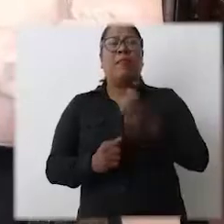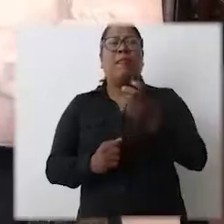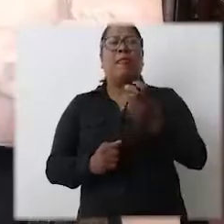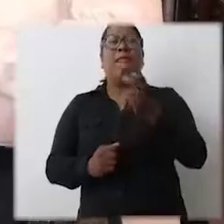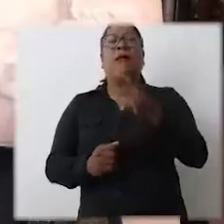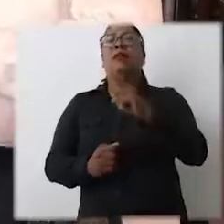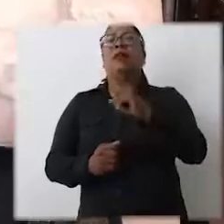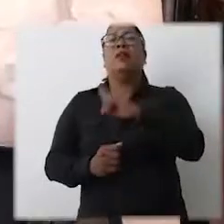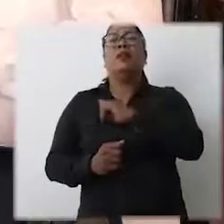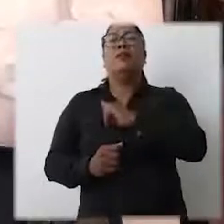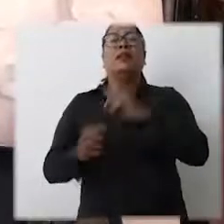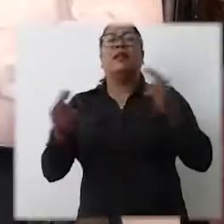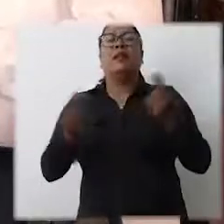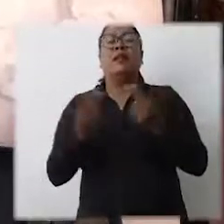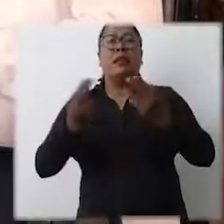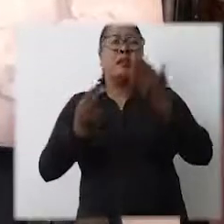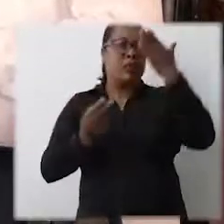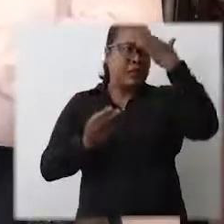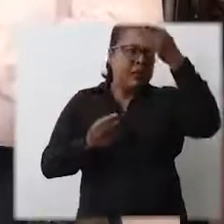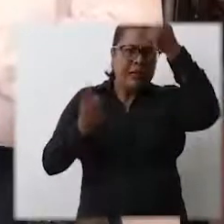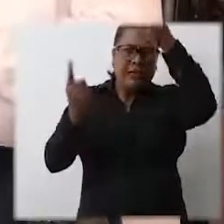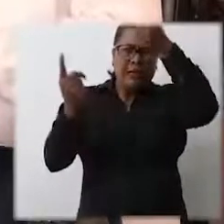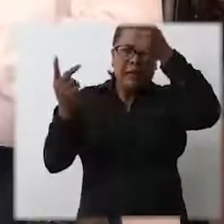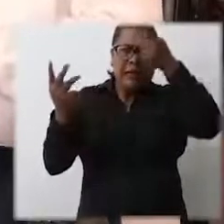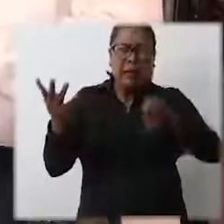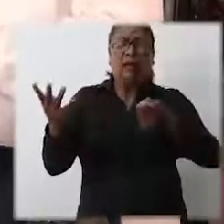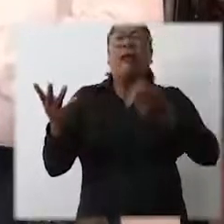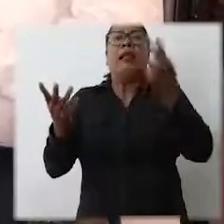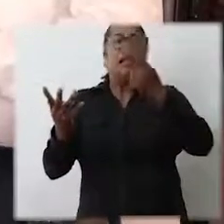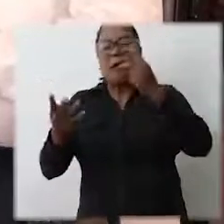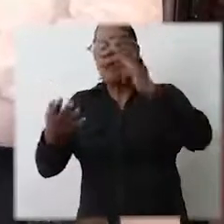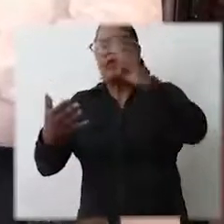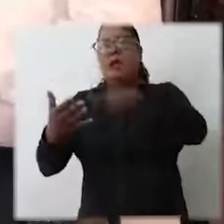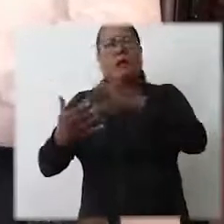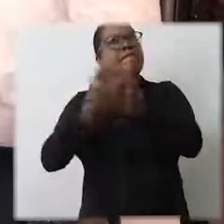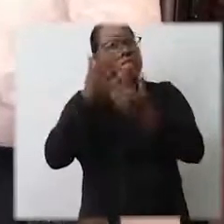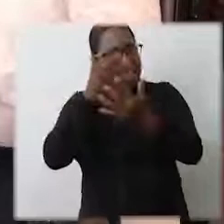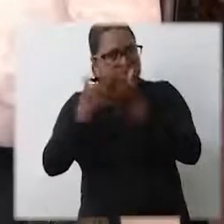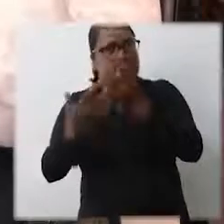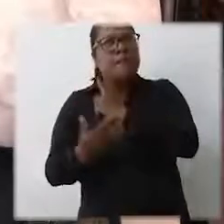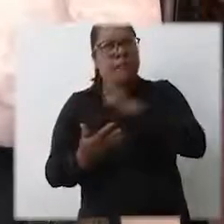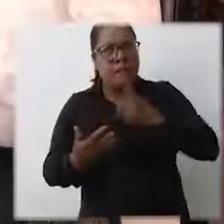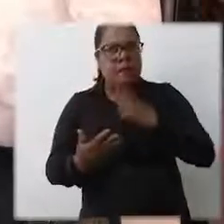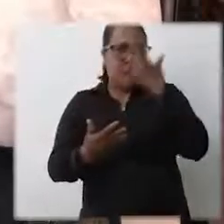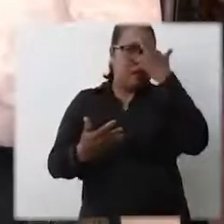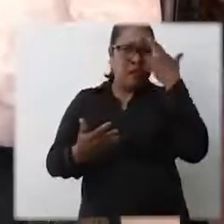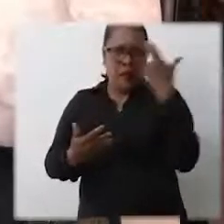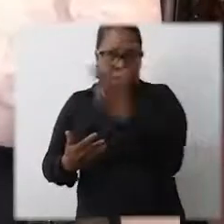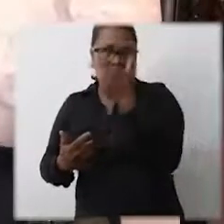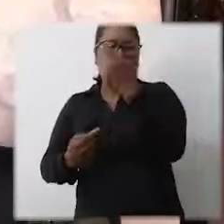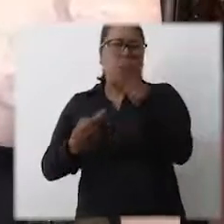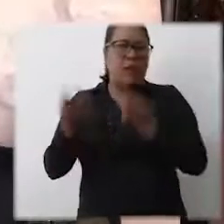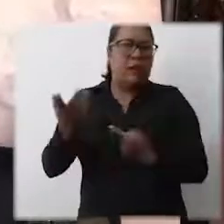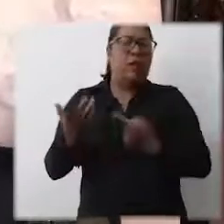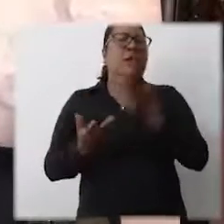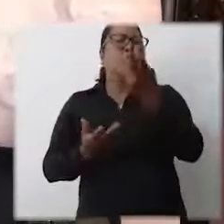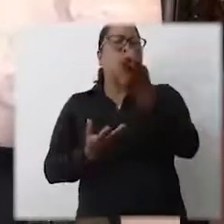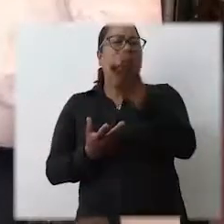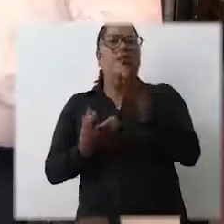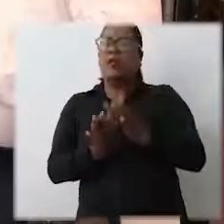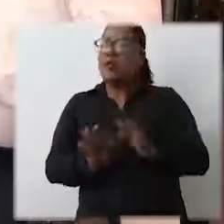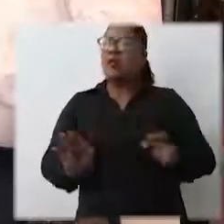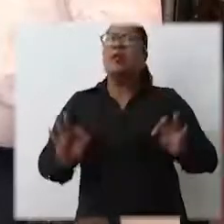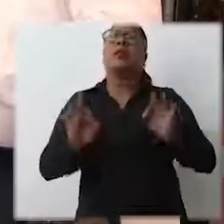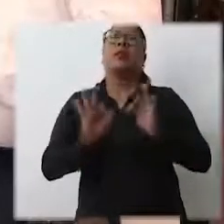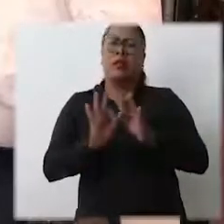autoridades nuestras obligaciones, para que así podamos construir un país de instituciones sólidas que aspiren